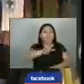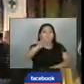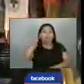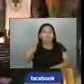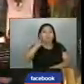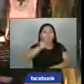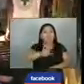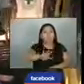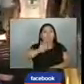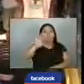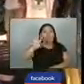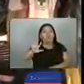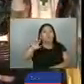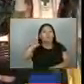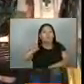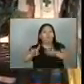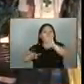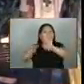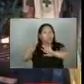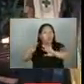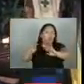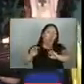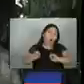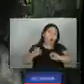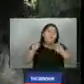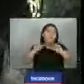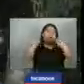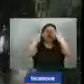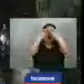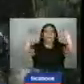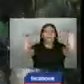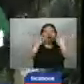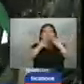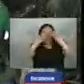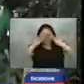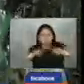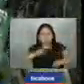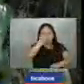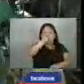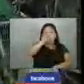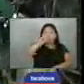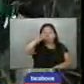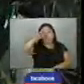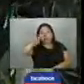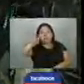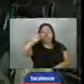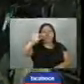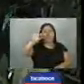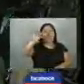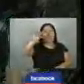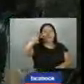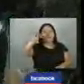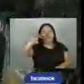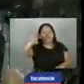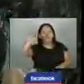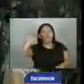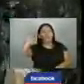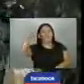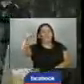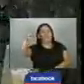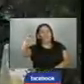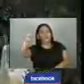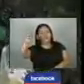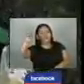-4517 o ingresar al sitio web www.fonat.gov